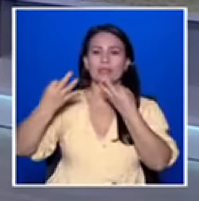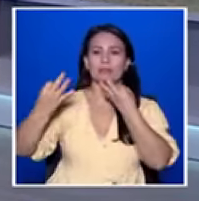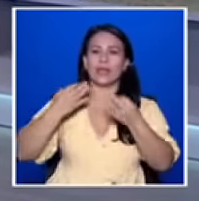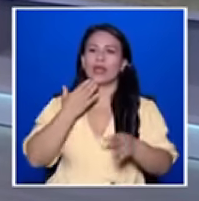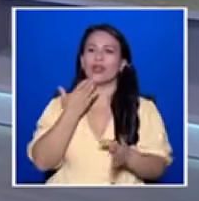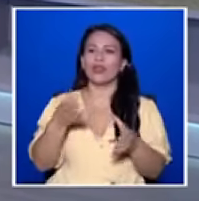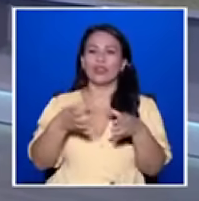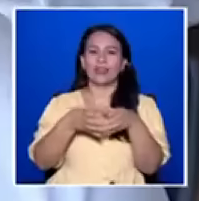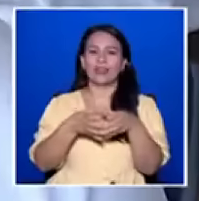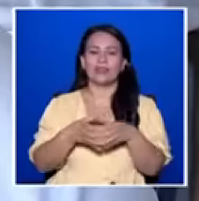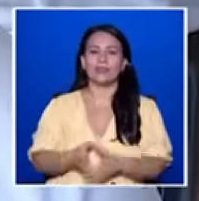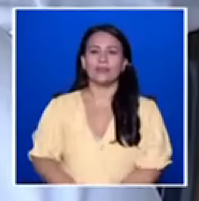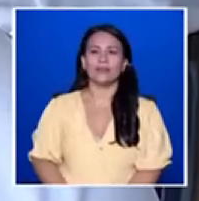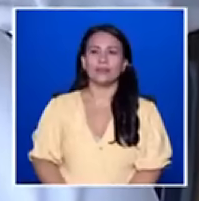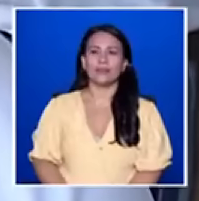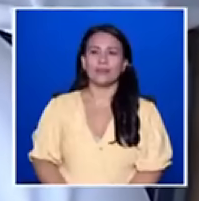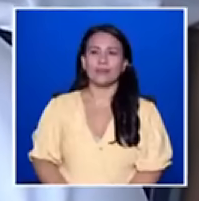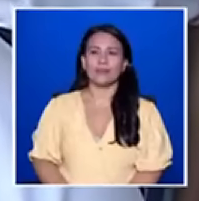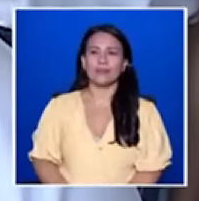Goncalves.